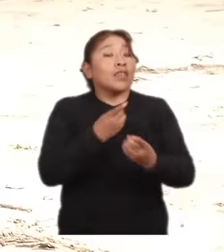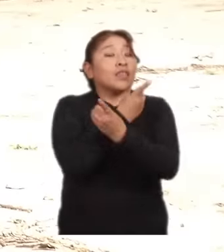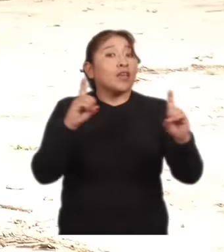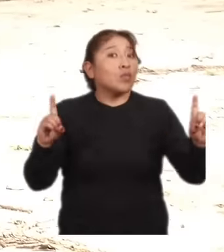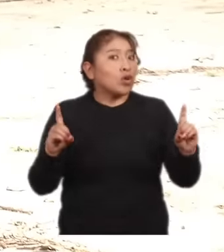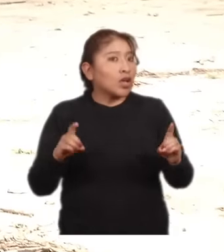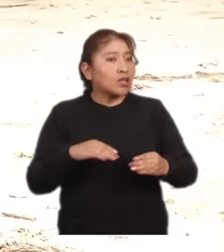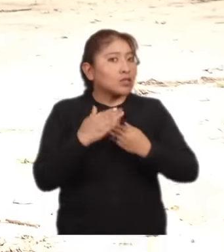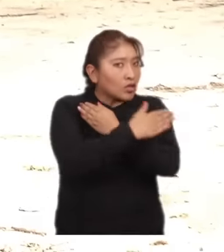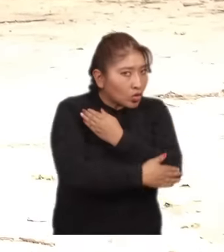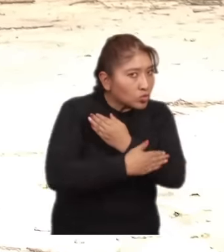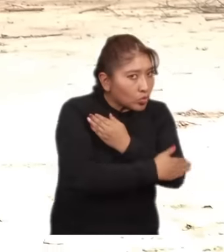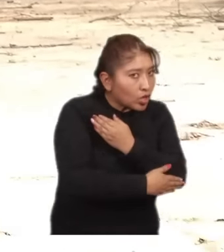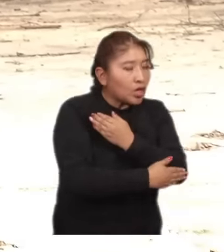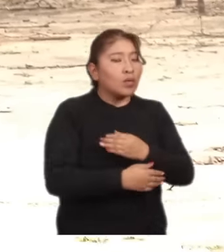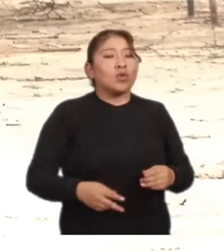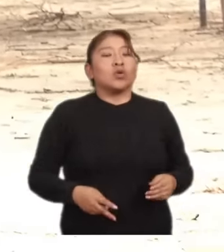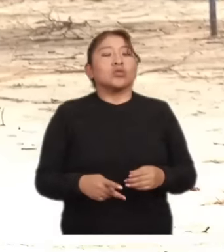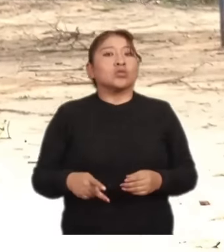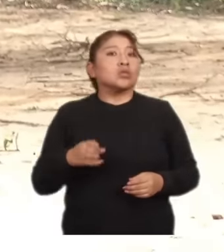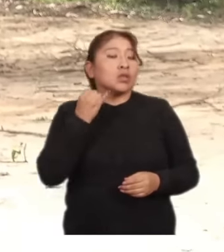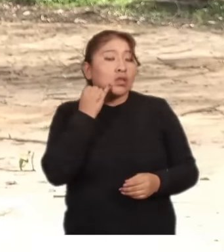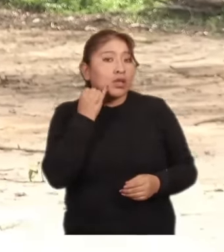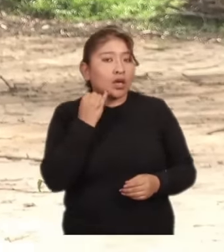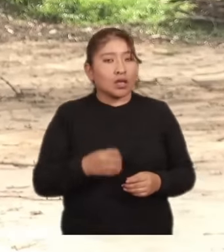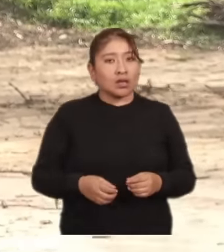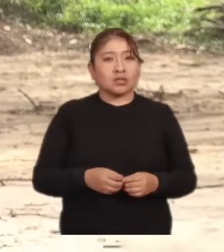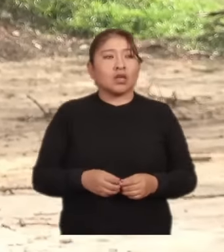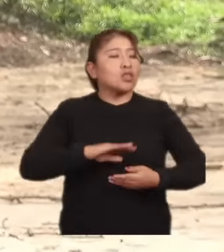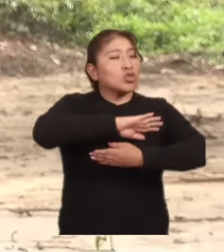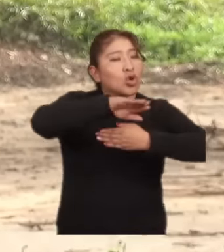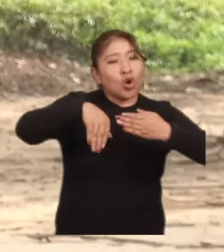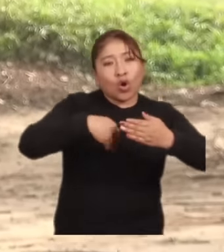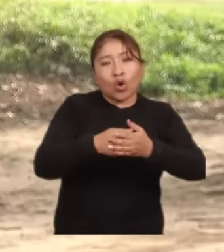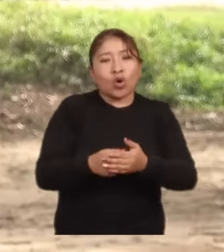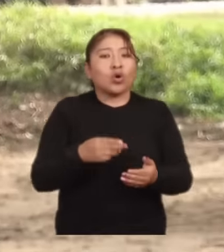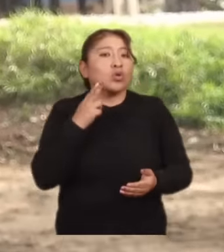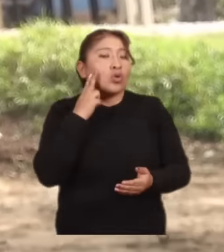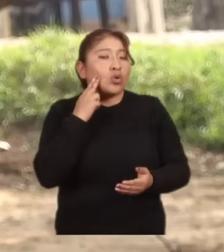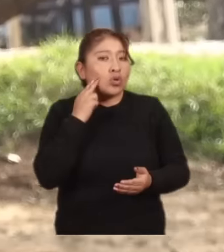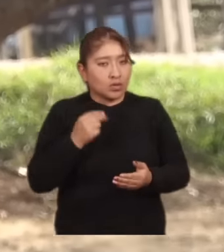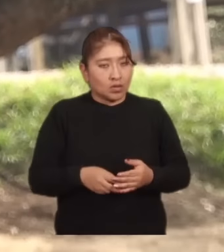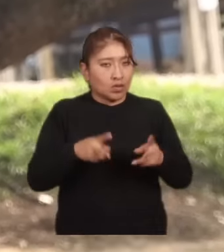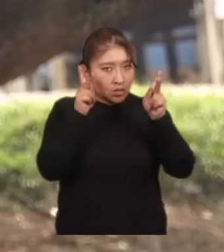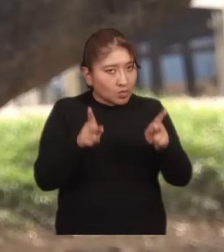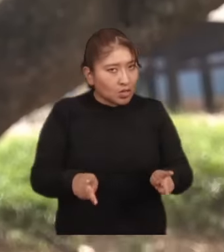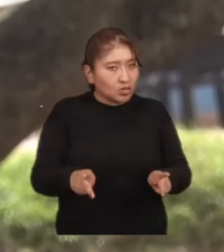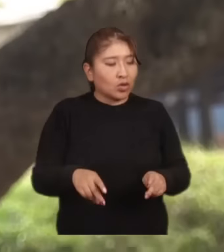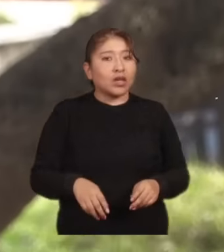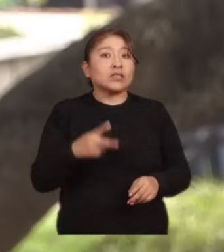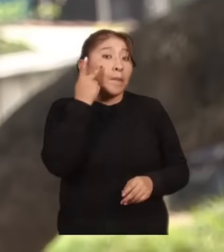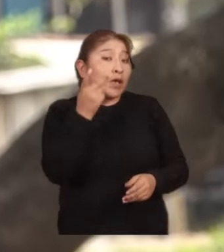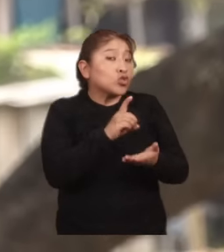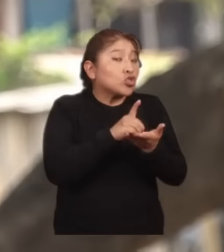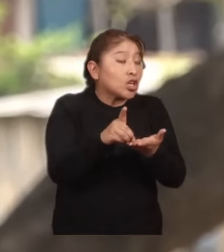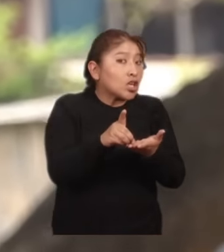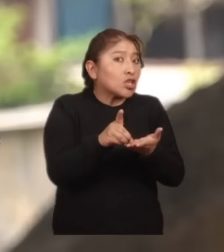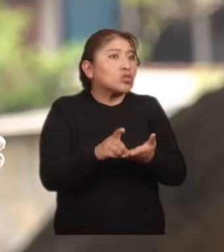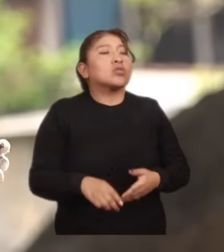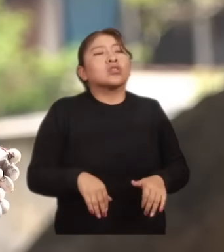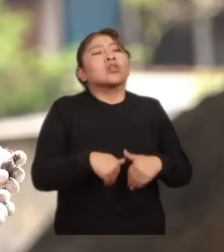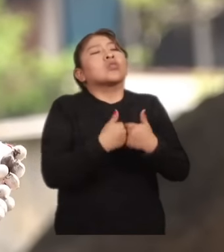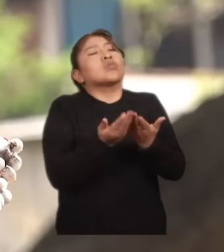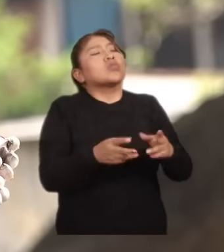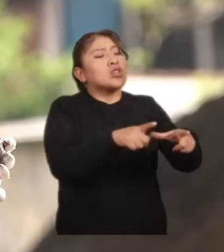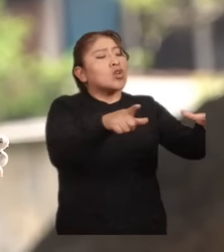En la democracia comunitaria, las naciones y pueblos indígenas originarios campesinos y el pueblo afroboliviano ejercen sus derechos políticos de acuerdo